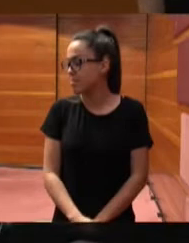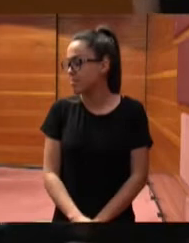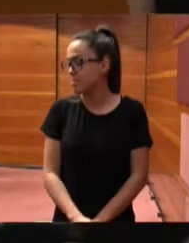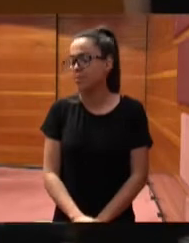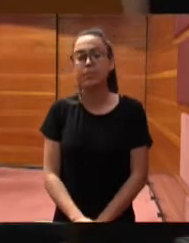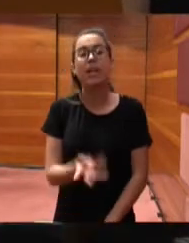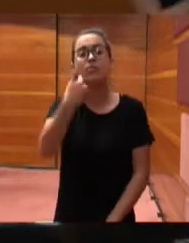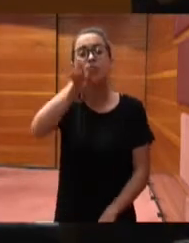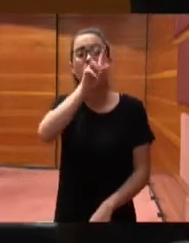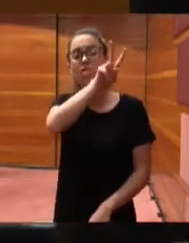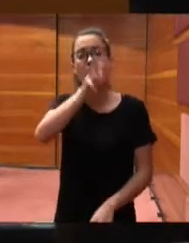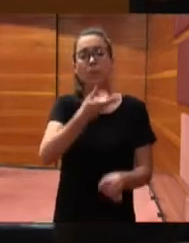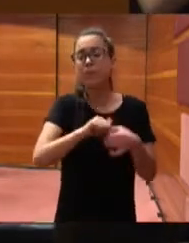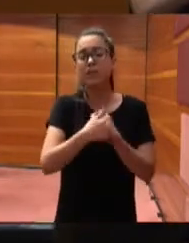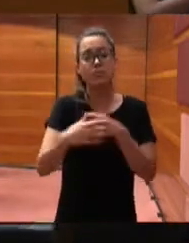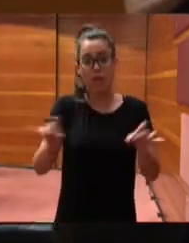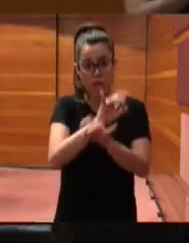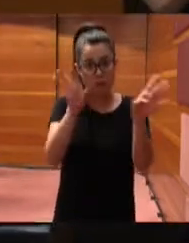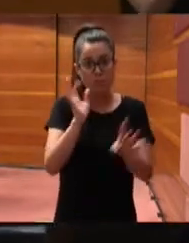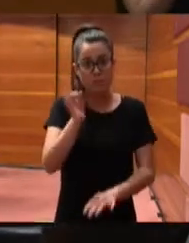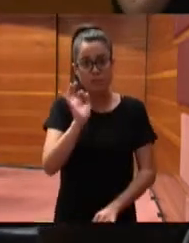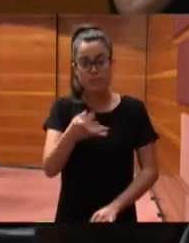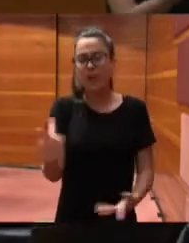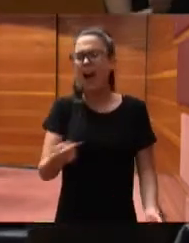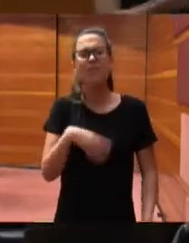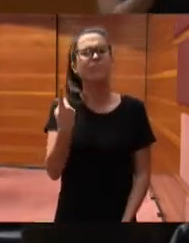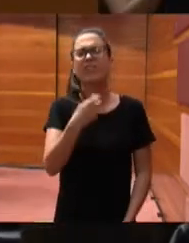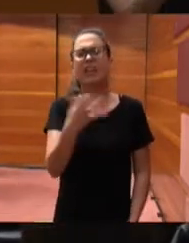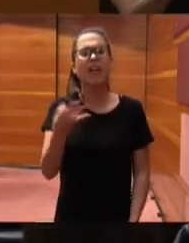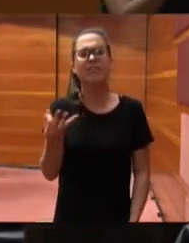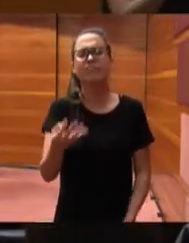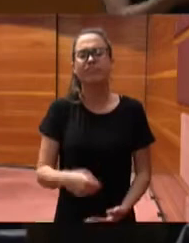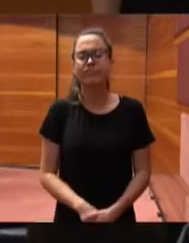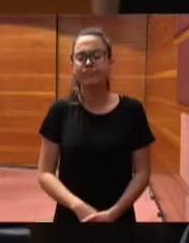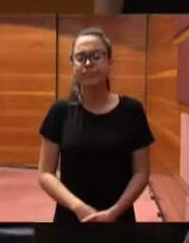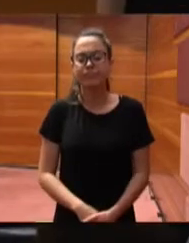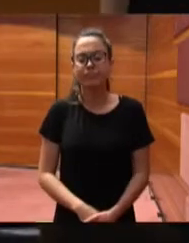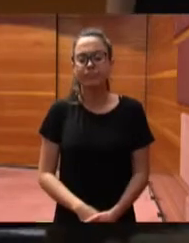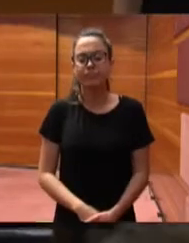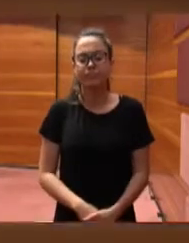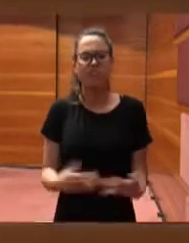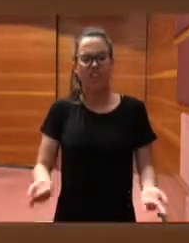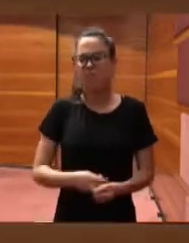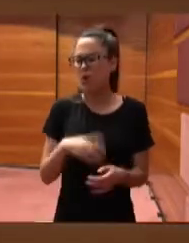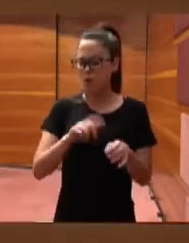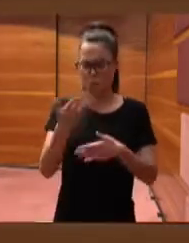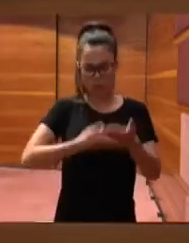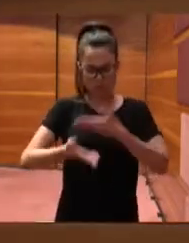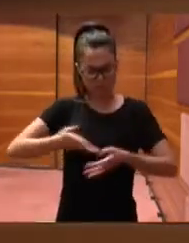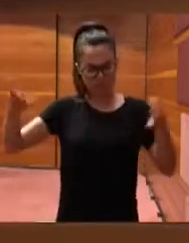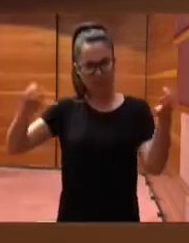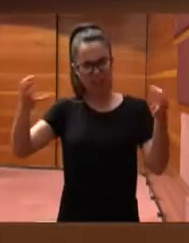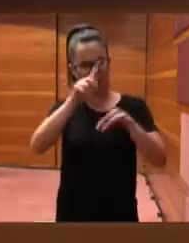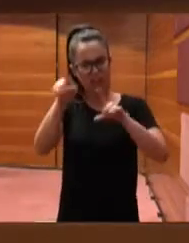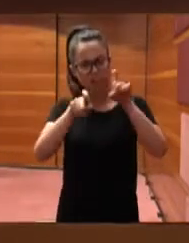Bueno, tenemos claro el tema de participación, entonces. ¿Qué nos queda? Lleva menos claro. ¿Qué leches es la colaboración? Ya veis